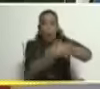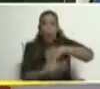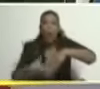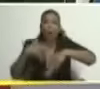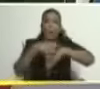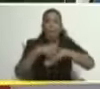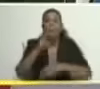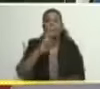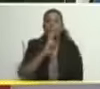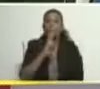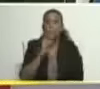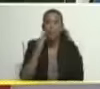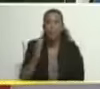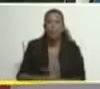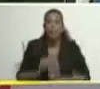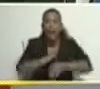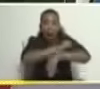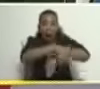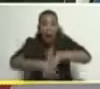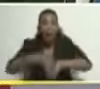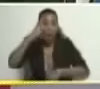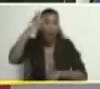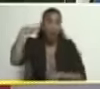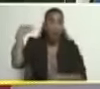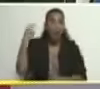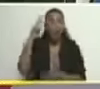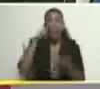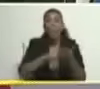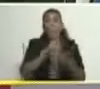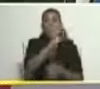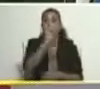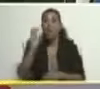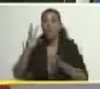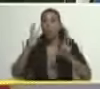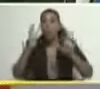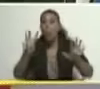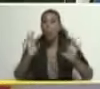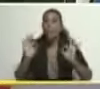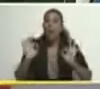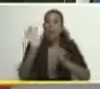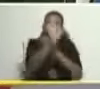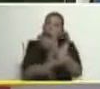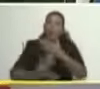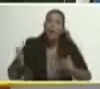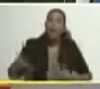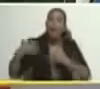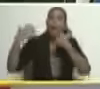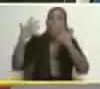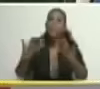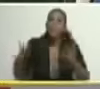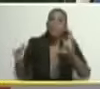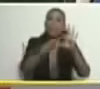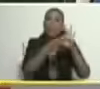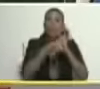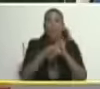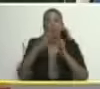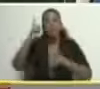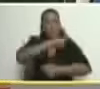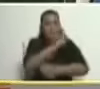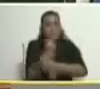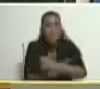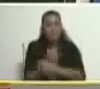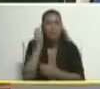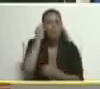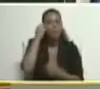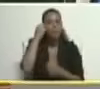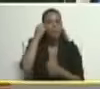nuestra región. El ALBA fue en aquel momento y sigue siendo un escudo de esperanza, de unidad, de fuerza,